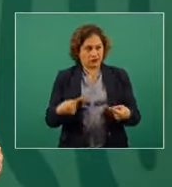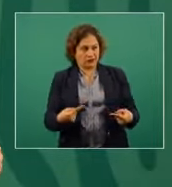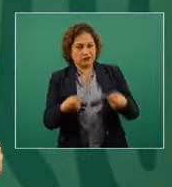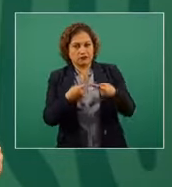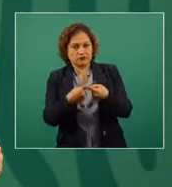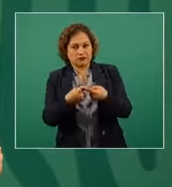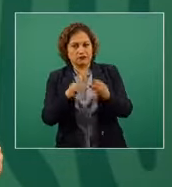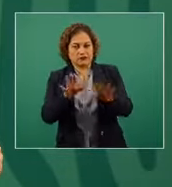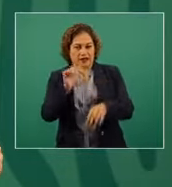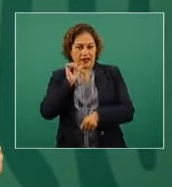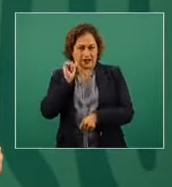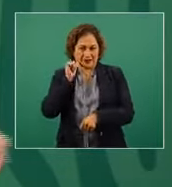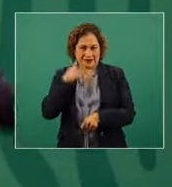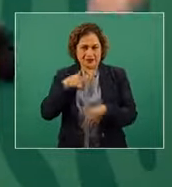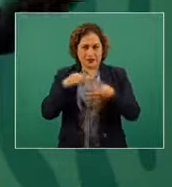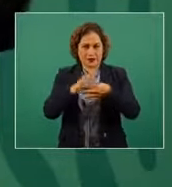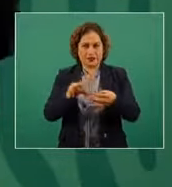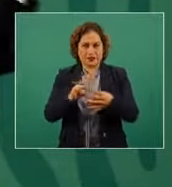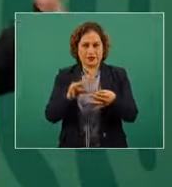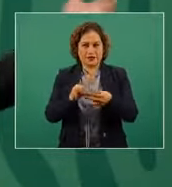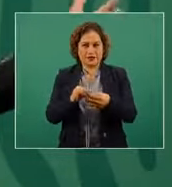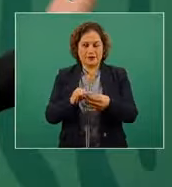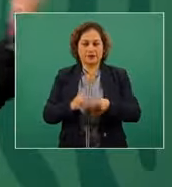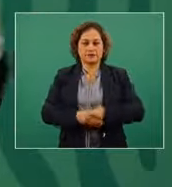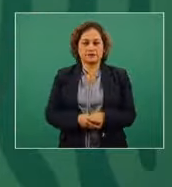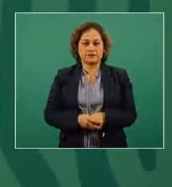¿por qué se unen